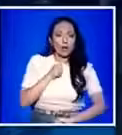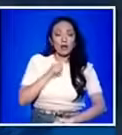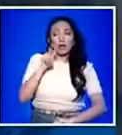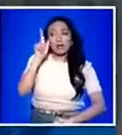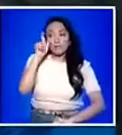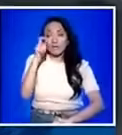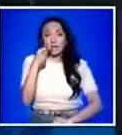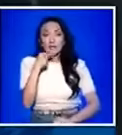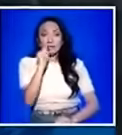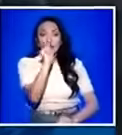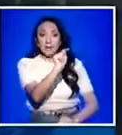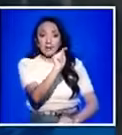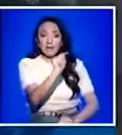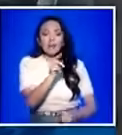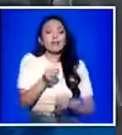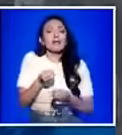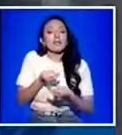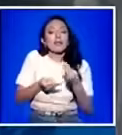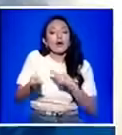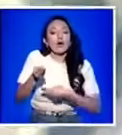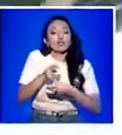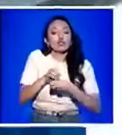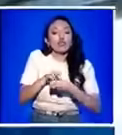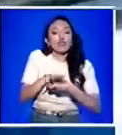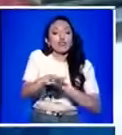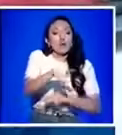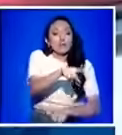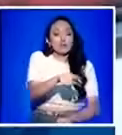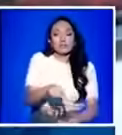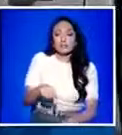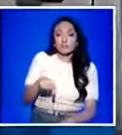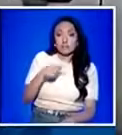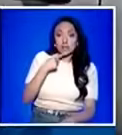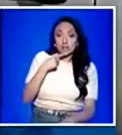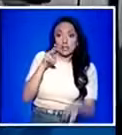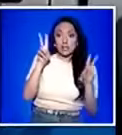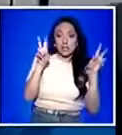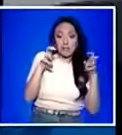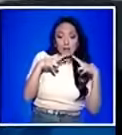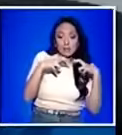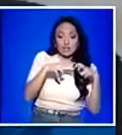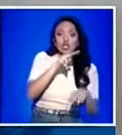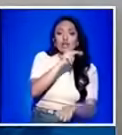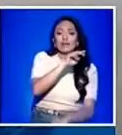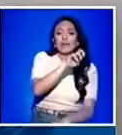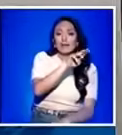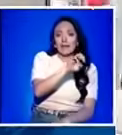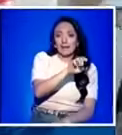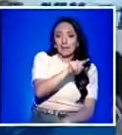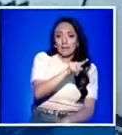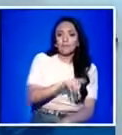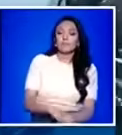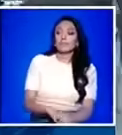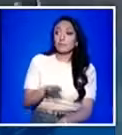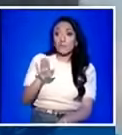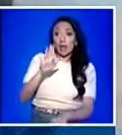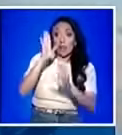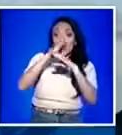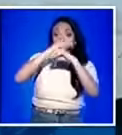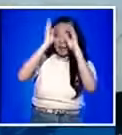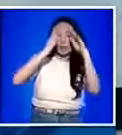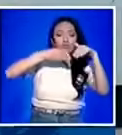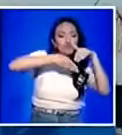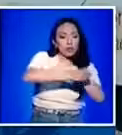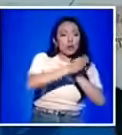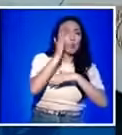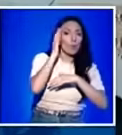el delito de oferta de tráfico de influencias y llamó a este caso Nene. Desde la mañana hubo allanamientos en Cuenca y Quito. En la capital